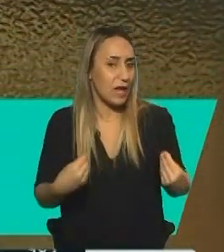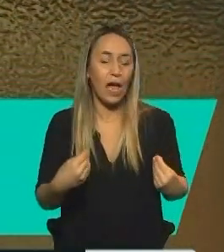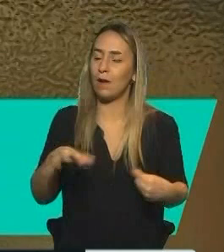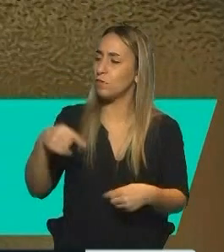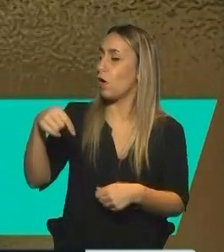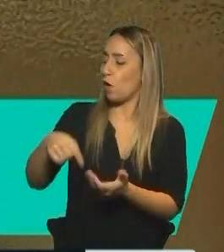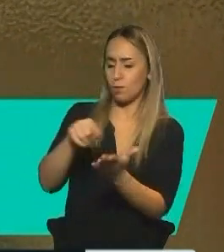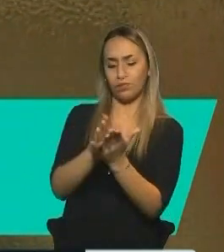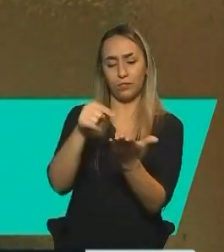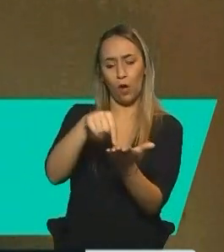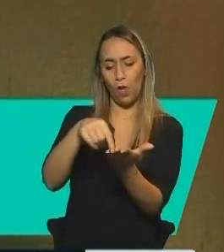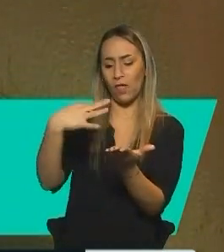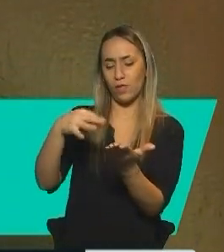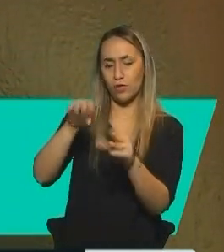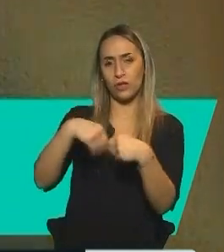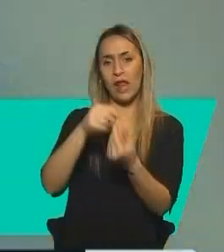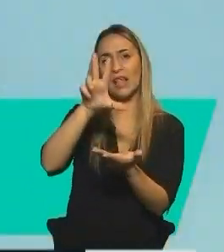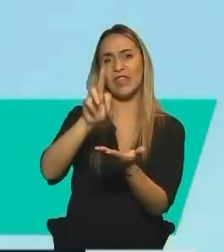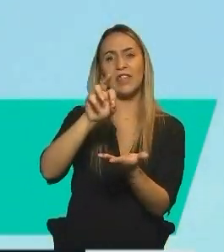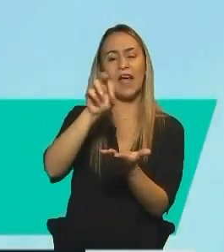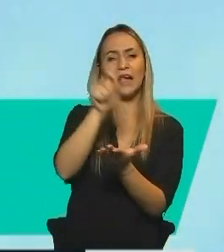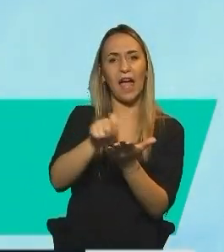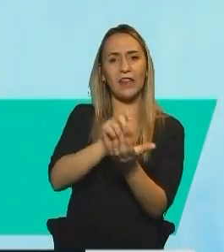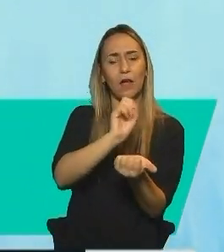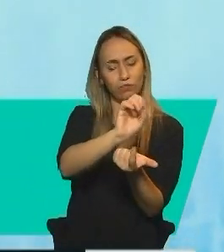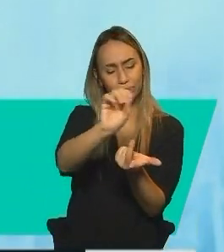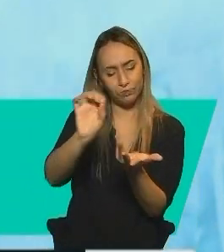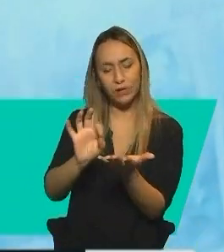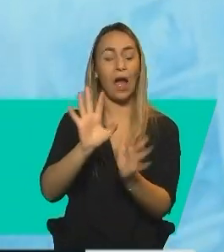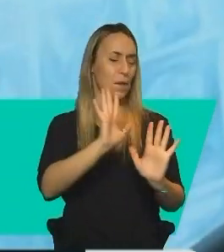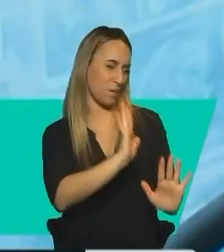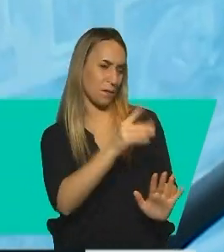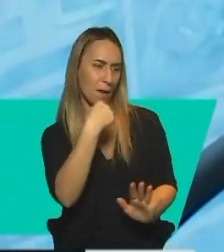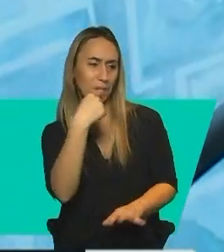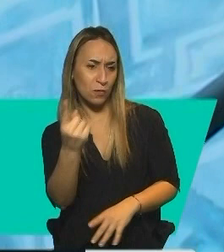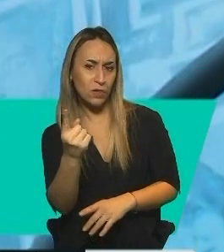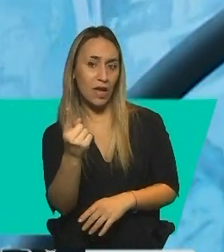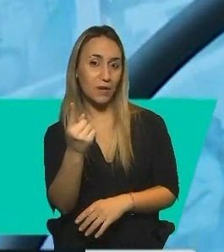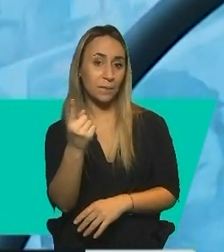tienen que salir estas 30 cartas. Entonces digo, mira, voy a consultar